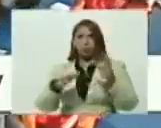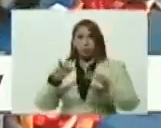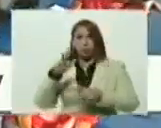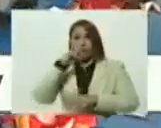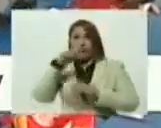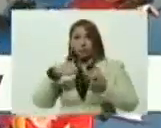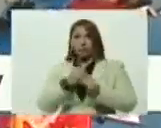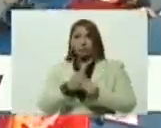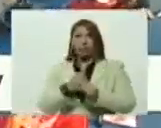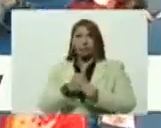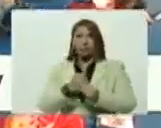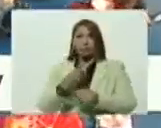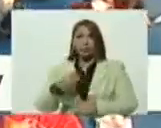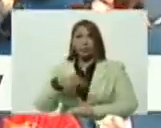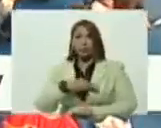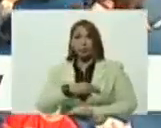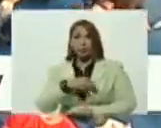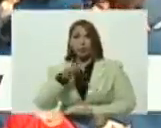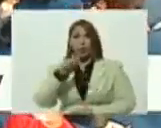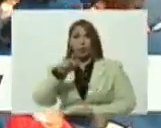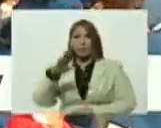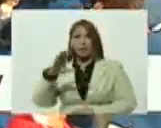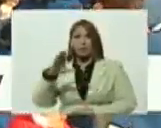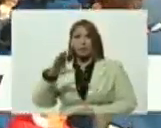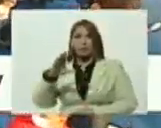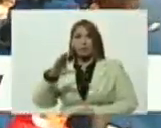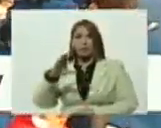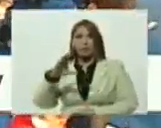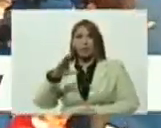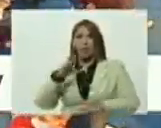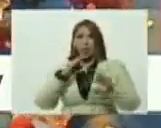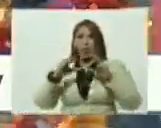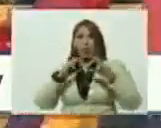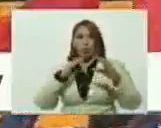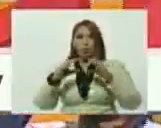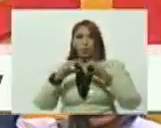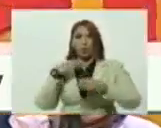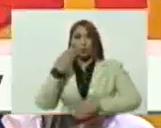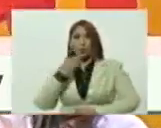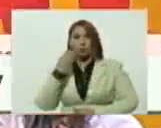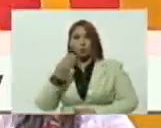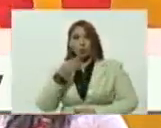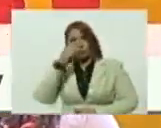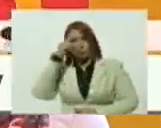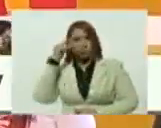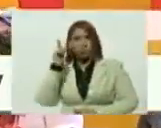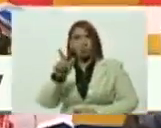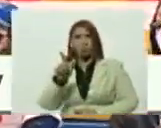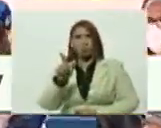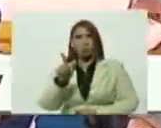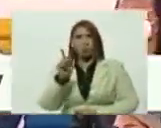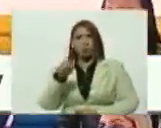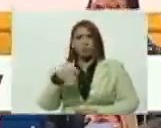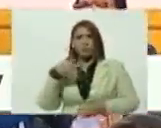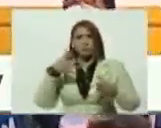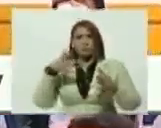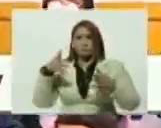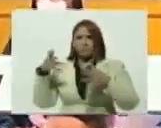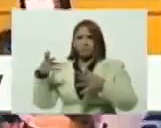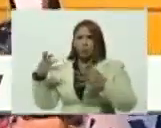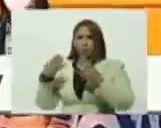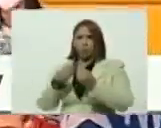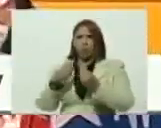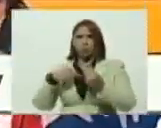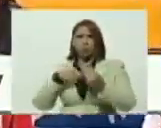aniversario, a nuestros APC, los comunicadores de la juventud del partido que estuvieron en una formación junto a nuestro